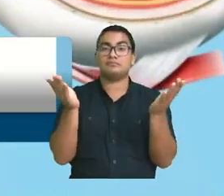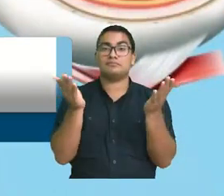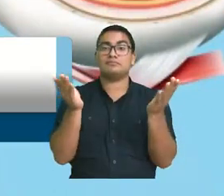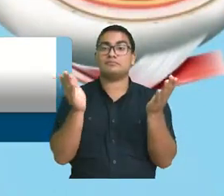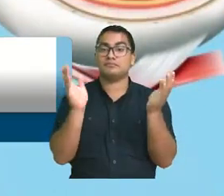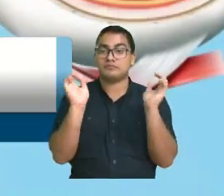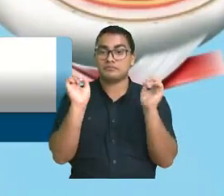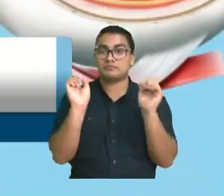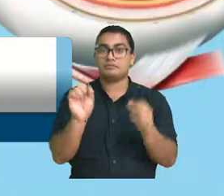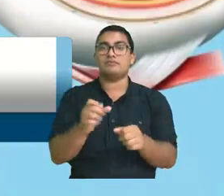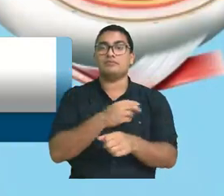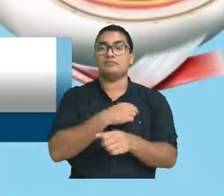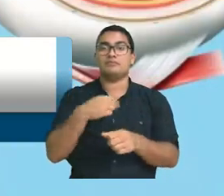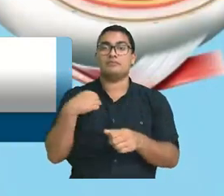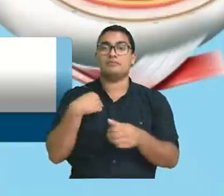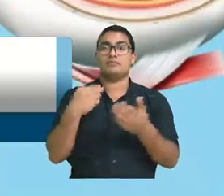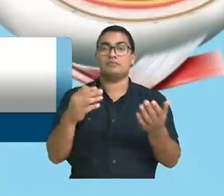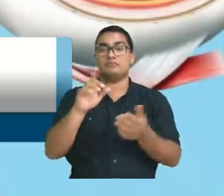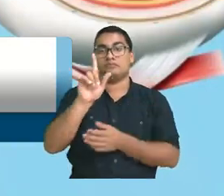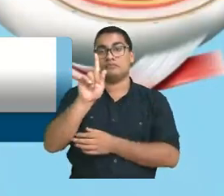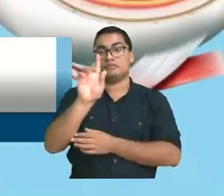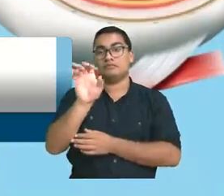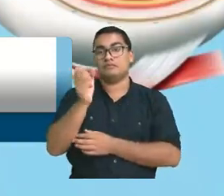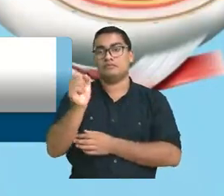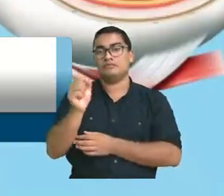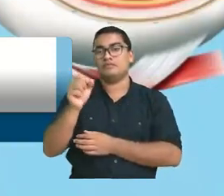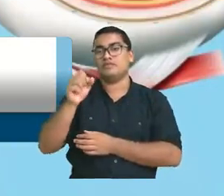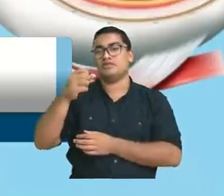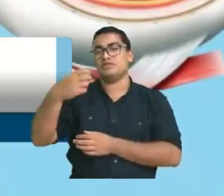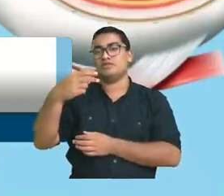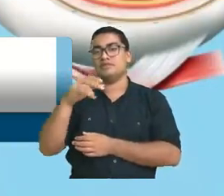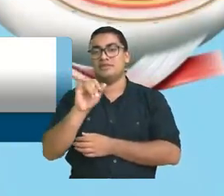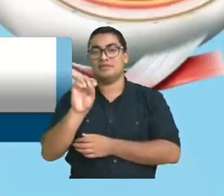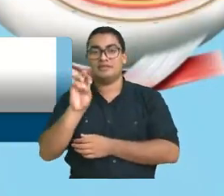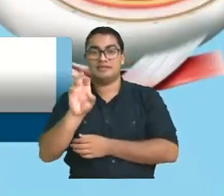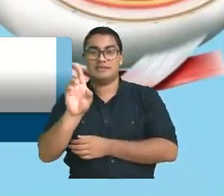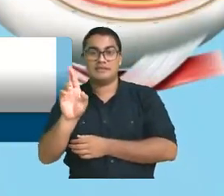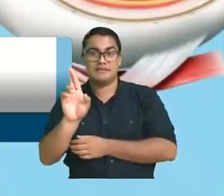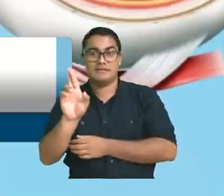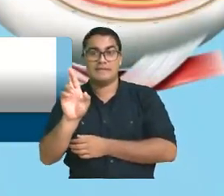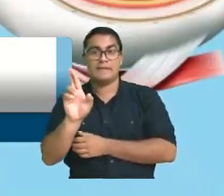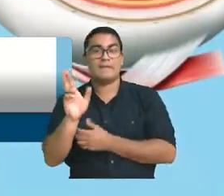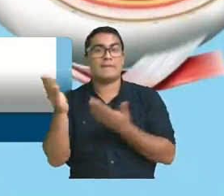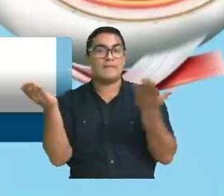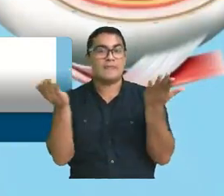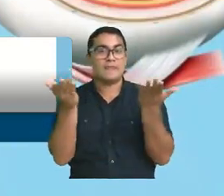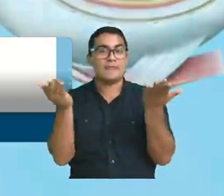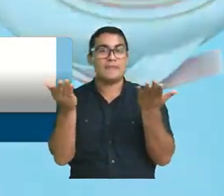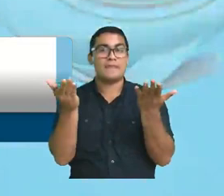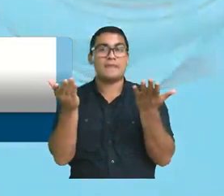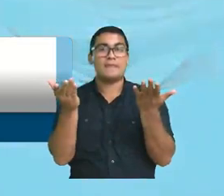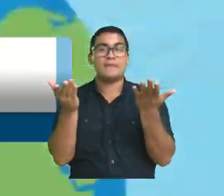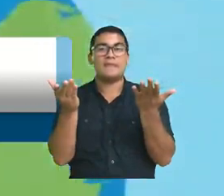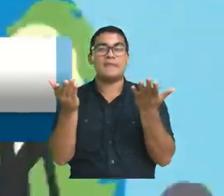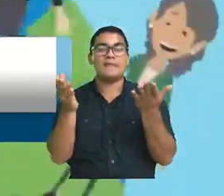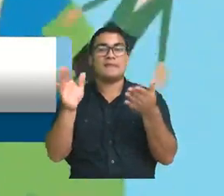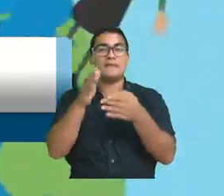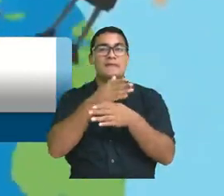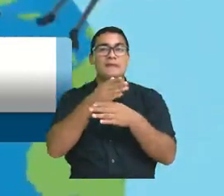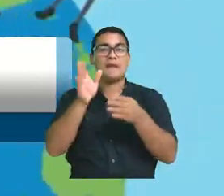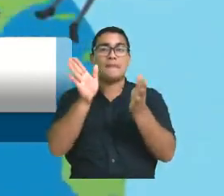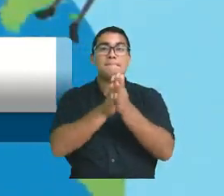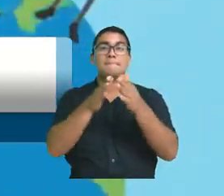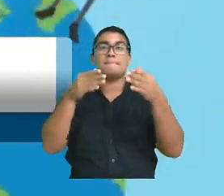poder realizar el diagnóstico es el test de Shimmer, que consiste en la aplicación de una banda de